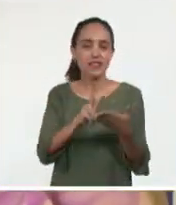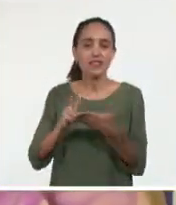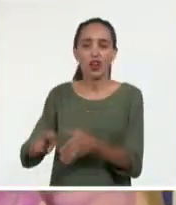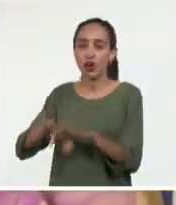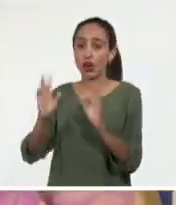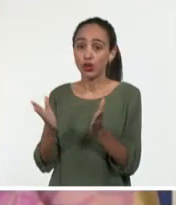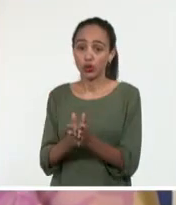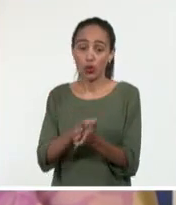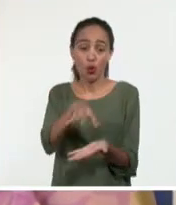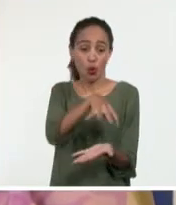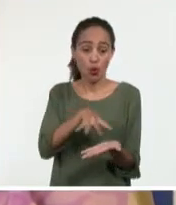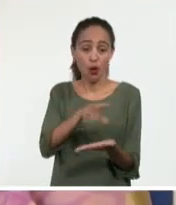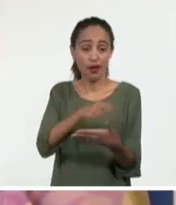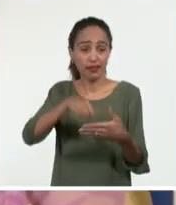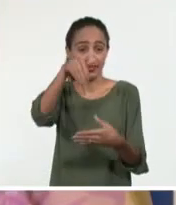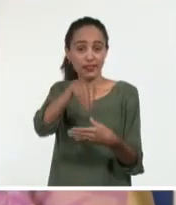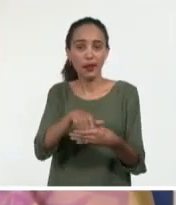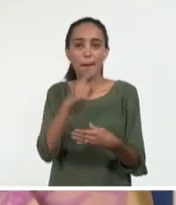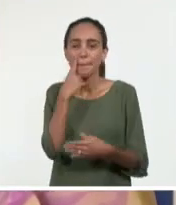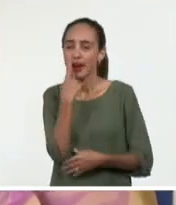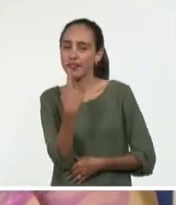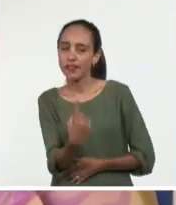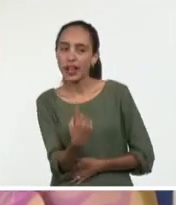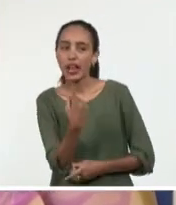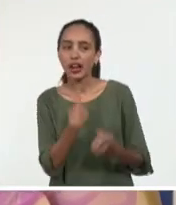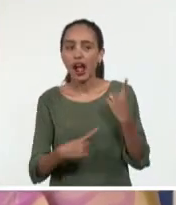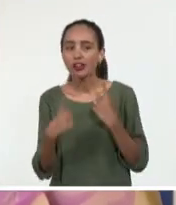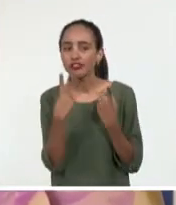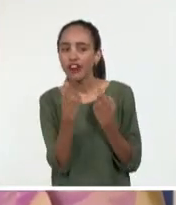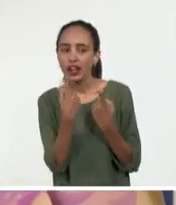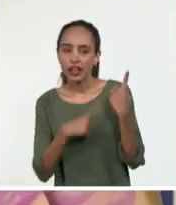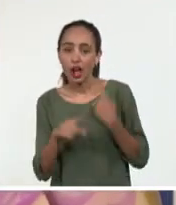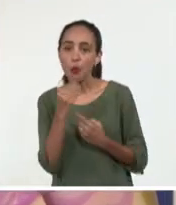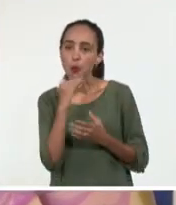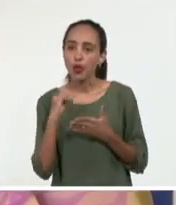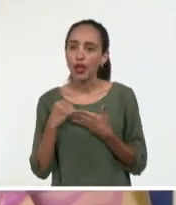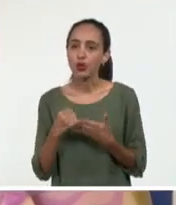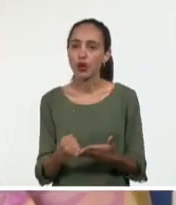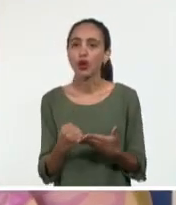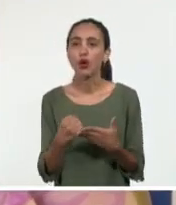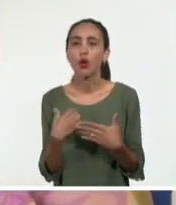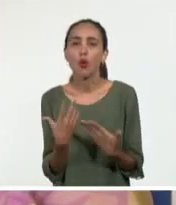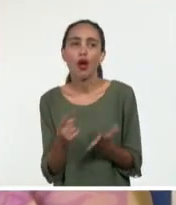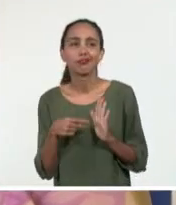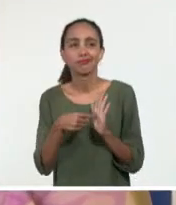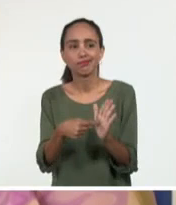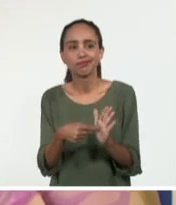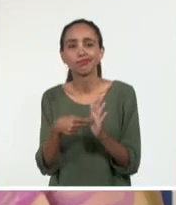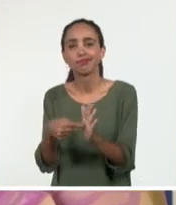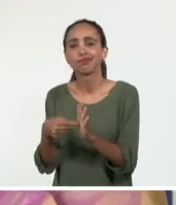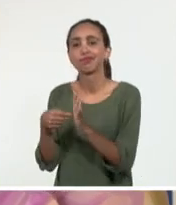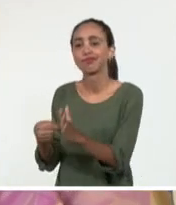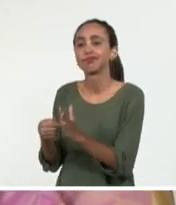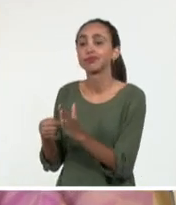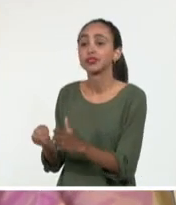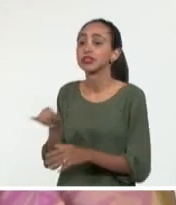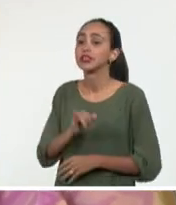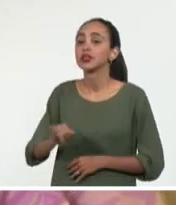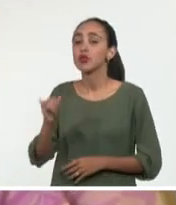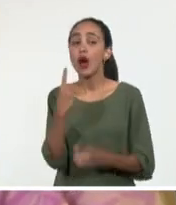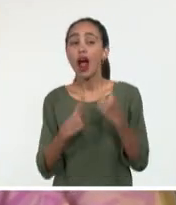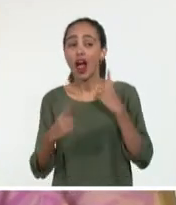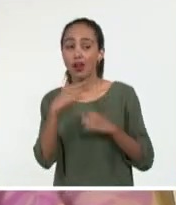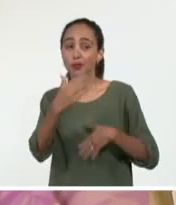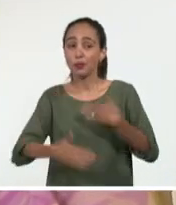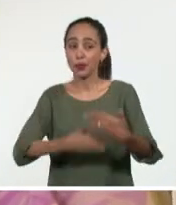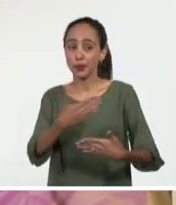electorales para hacer las observaciones y poder tributar cuáles son las recomendaciones, las sugerencias y las insuficiencias